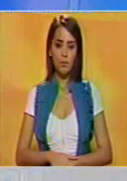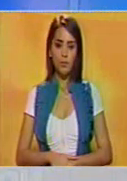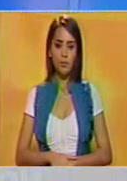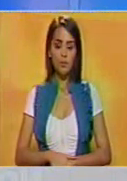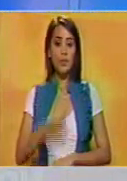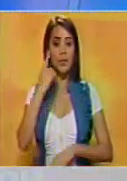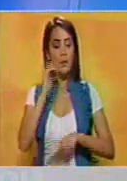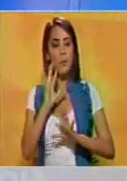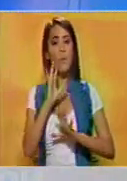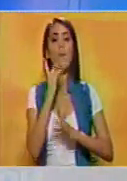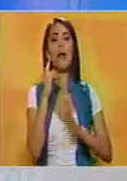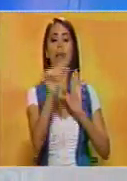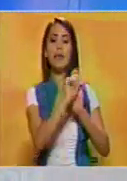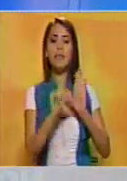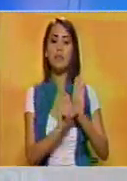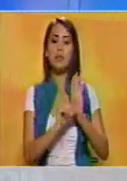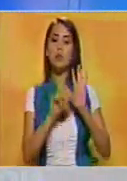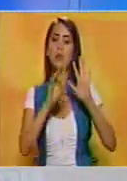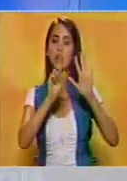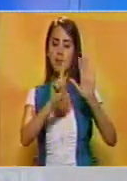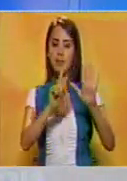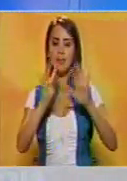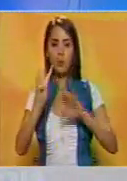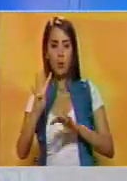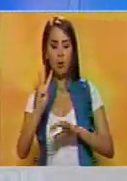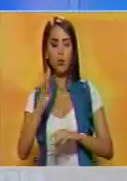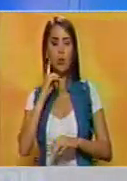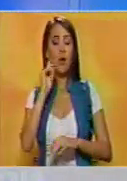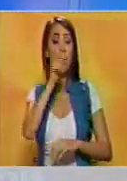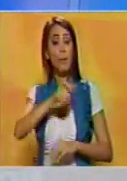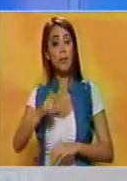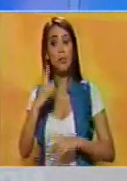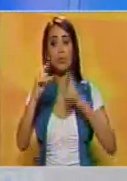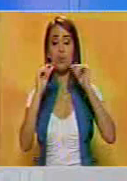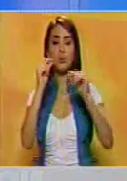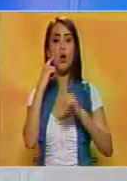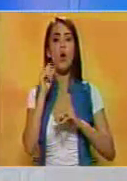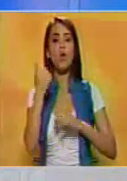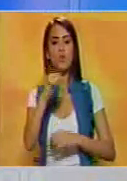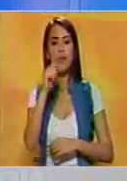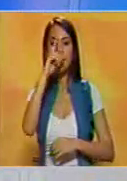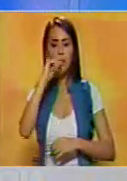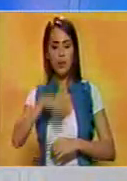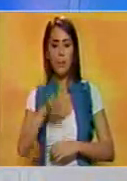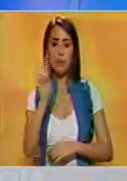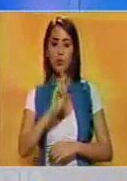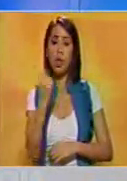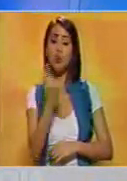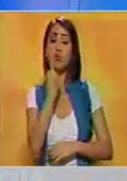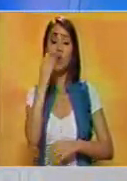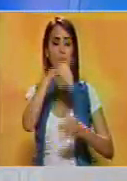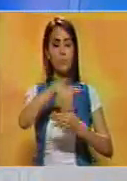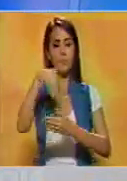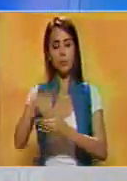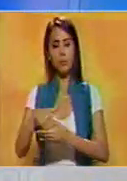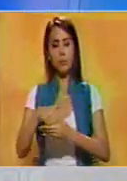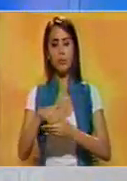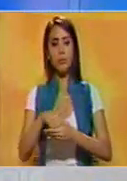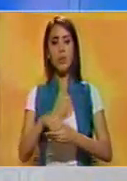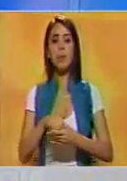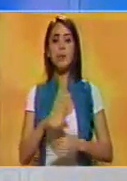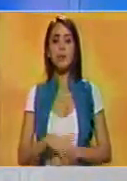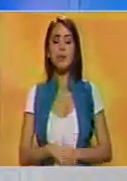Según el artículo 64 de la Constitución Nacional, los extranjeros con más de 10 años en Venezuela solo podrán votar en los